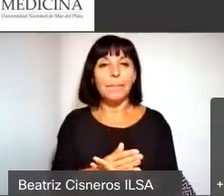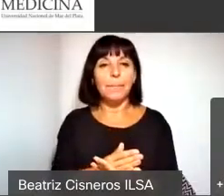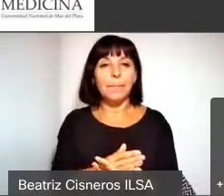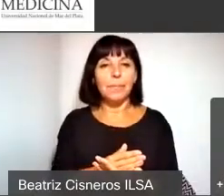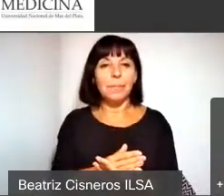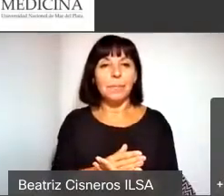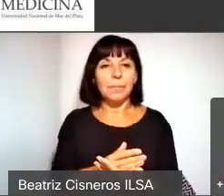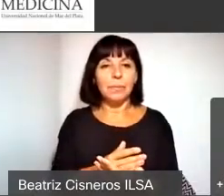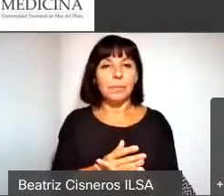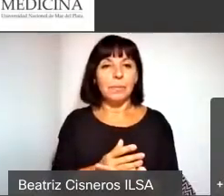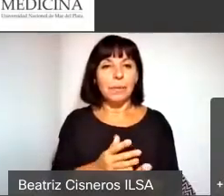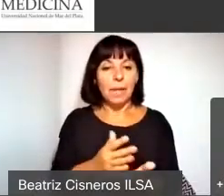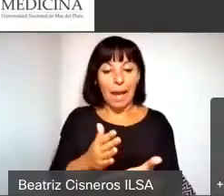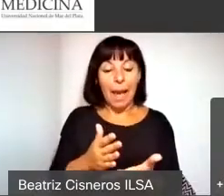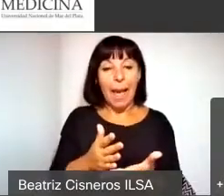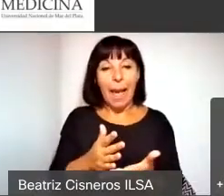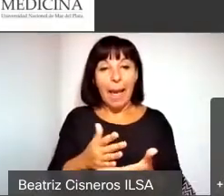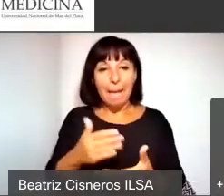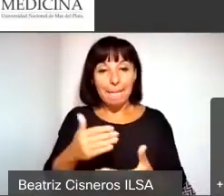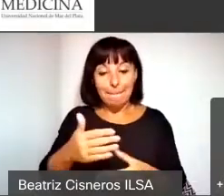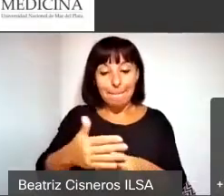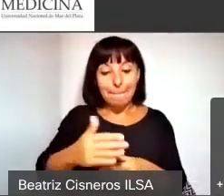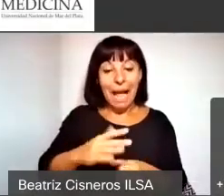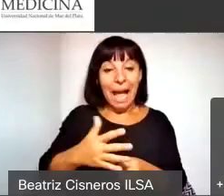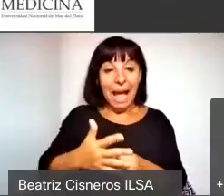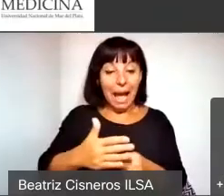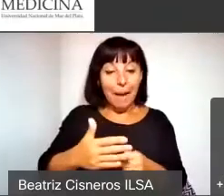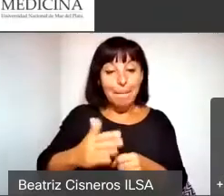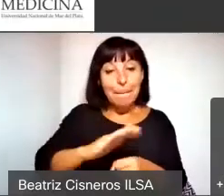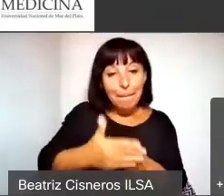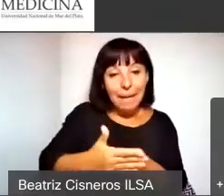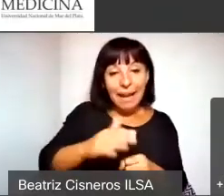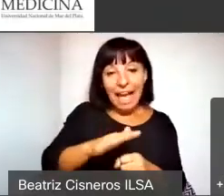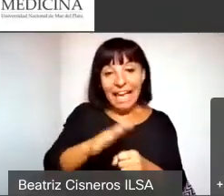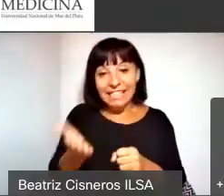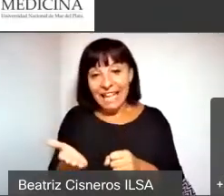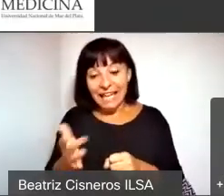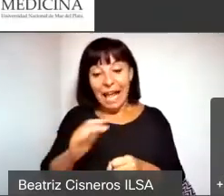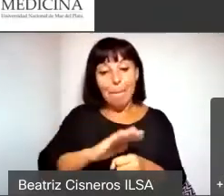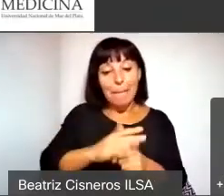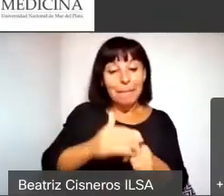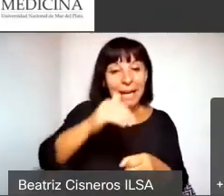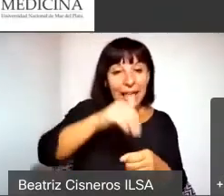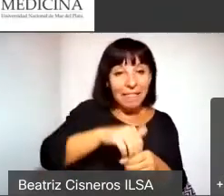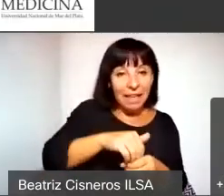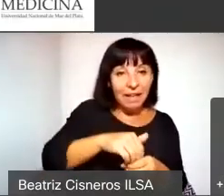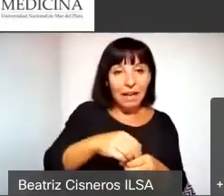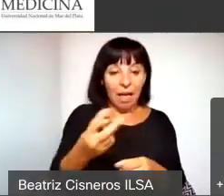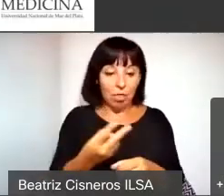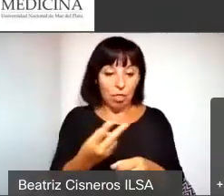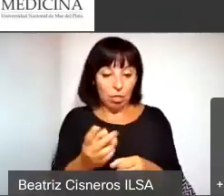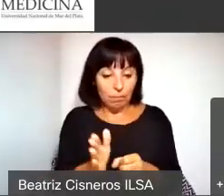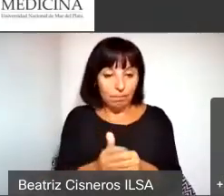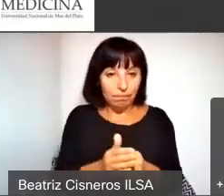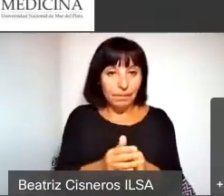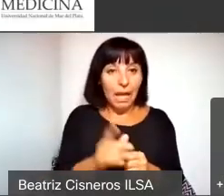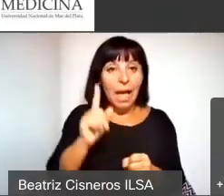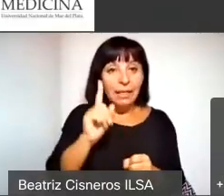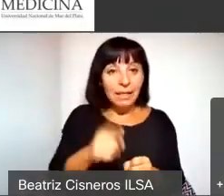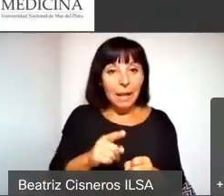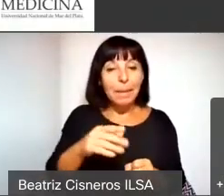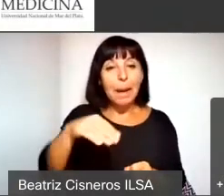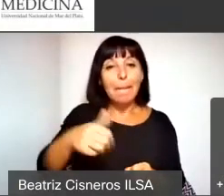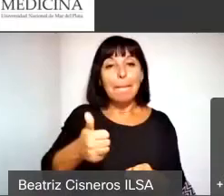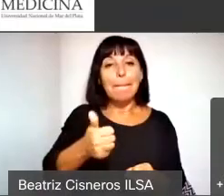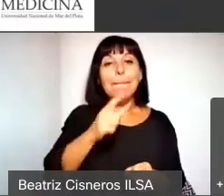está comprendido, el espacio que está comprendido entre ambas membranas, y después la matriz mitocondrial, ¿sí? Ese compartimento